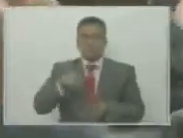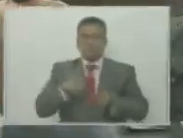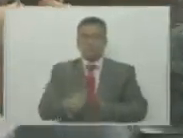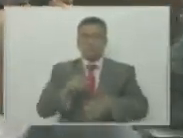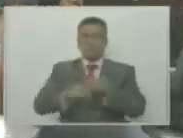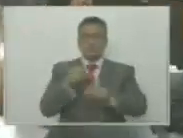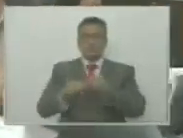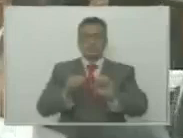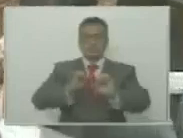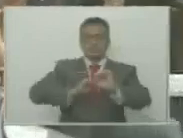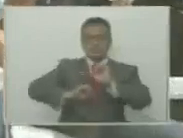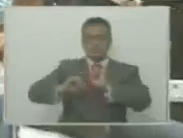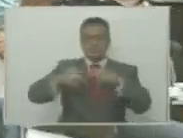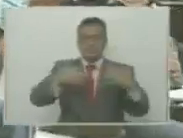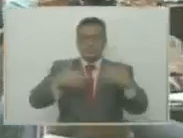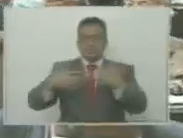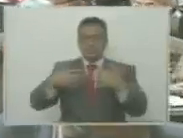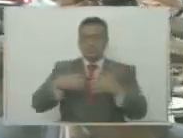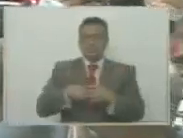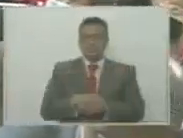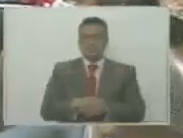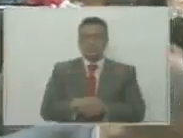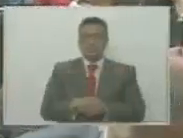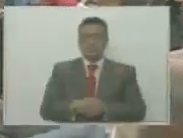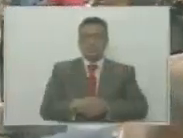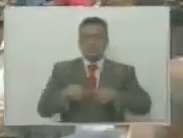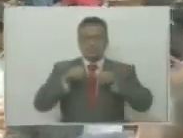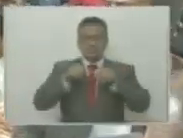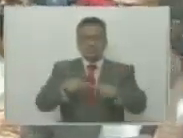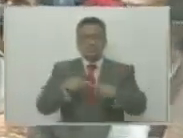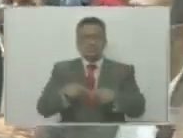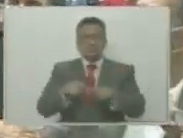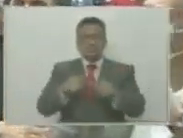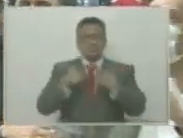hicieron resistencia y lucha por mantener